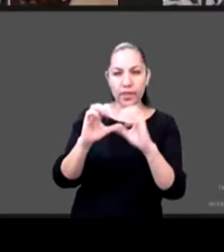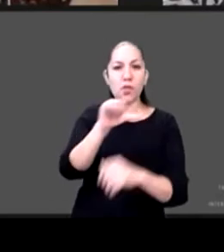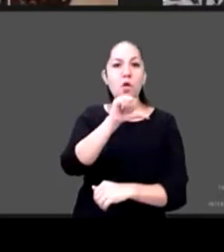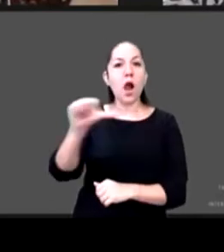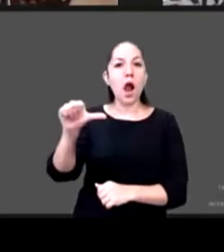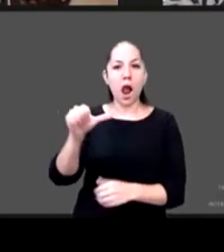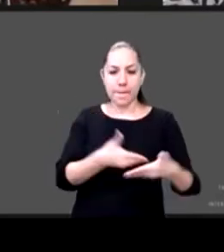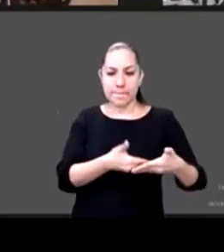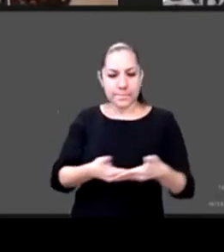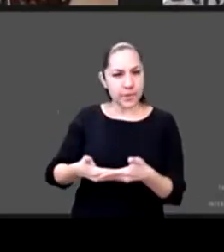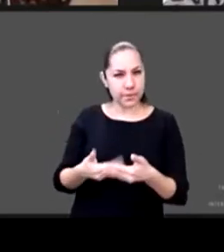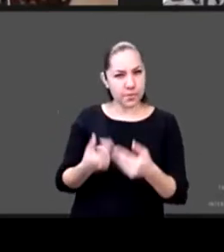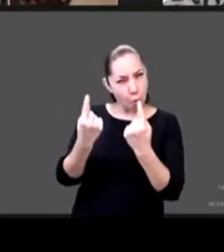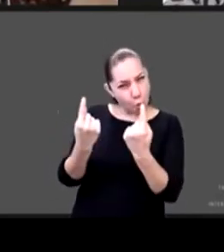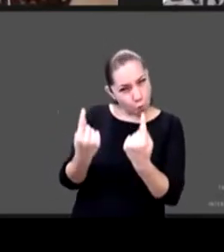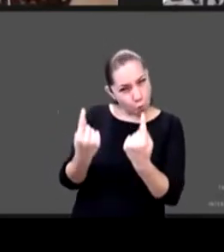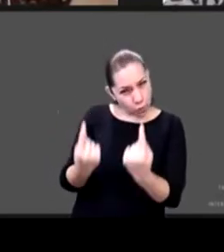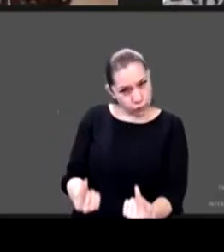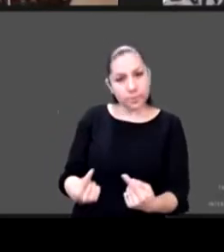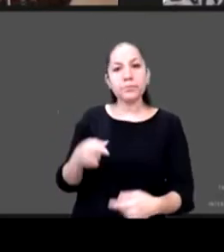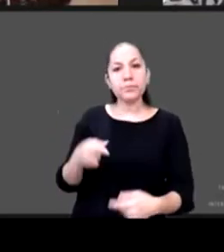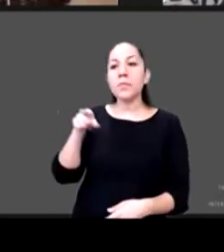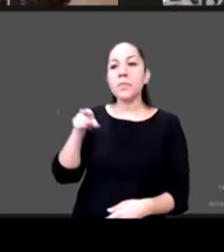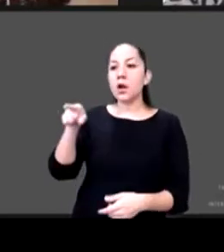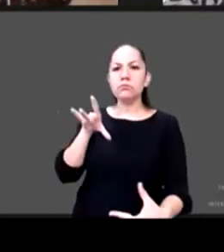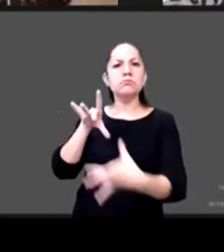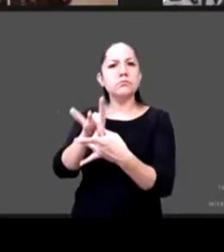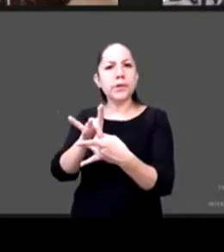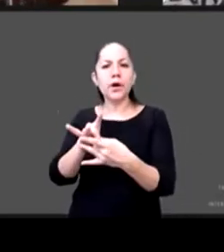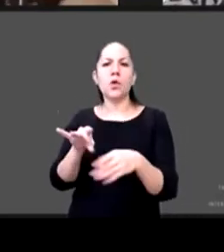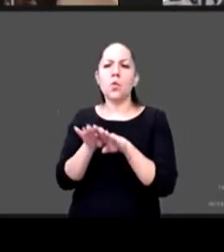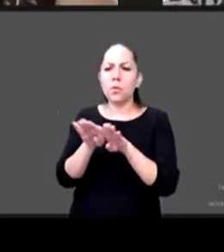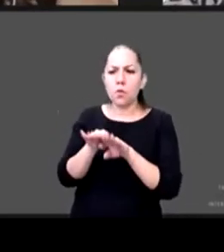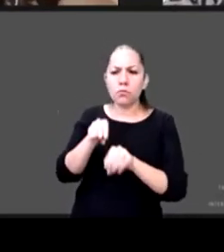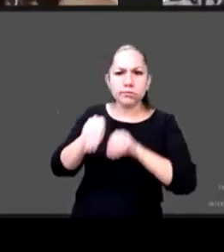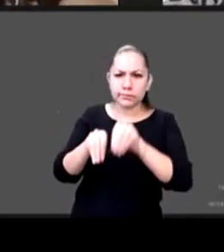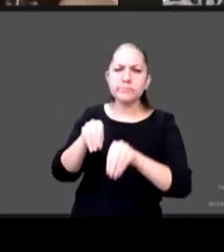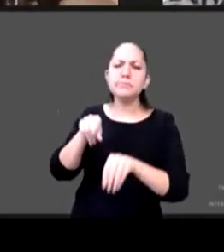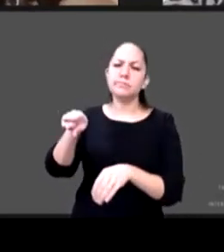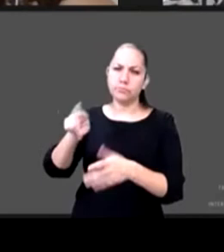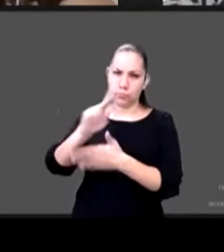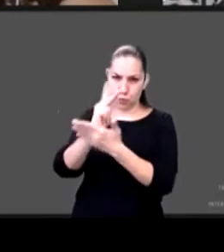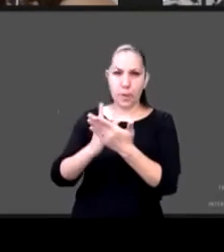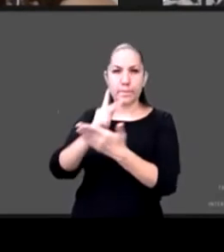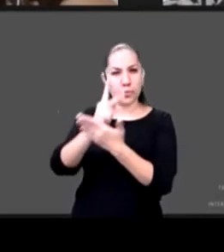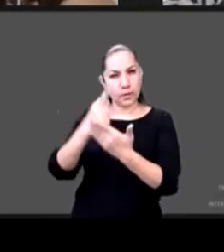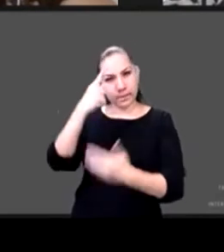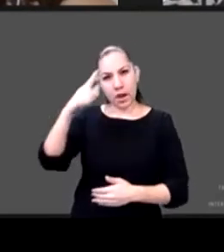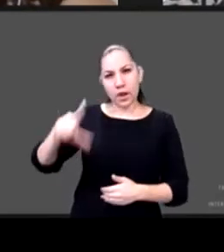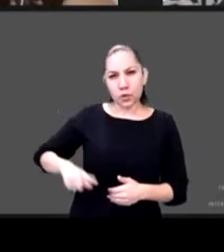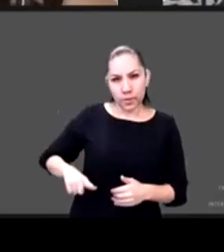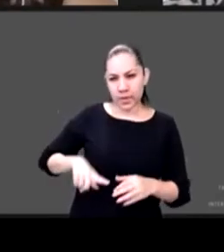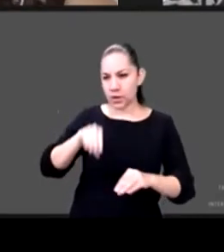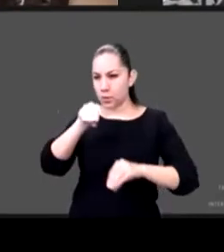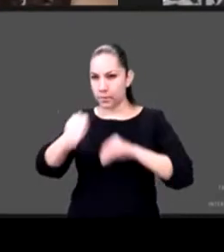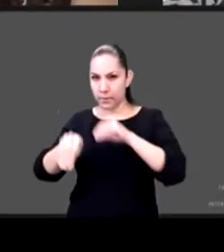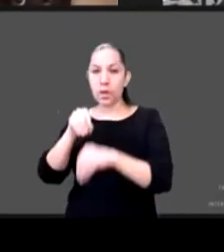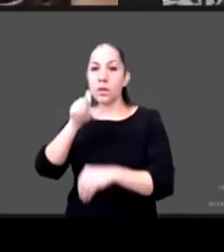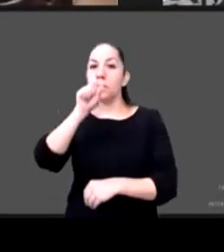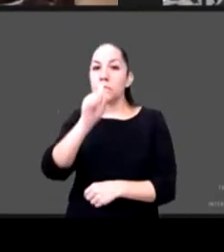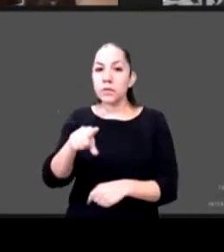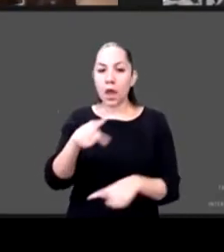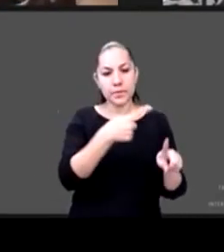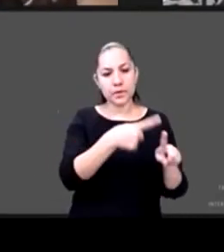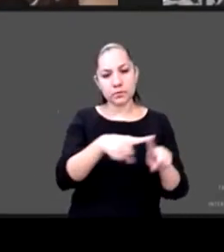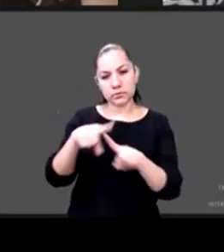a través de la incidencia de políticas públicas. Y tienen programas también muy importantes de prevención y atención